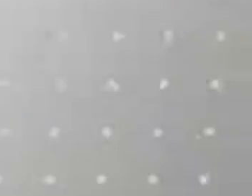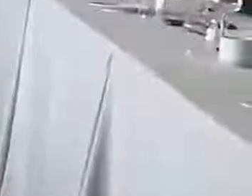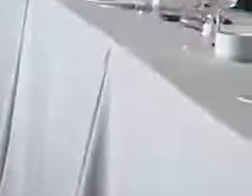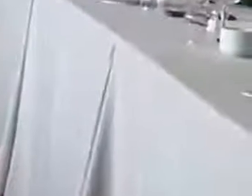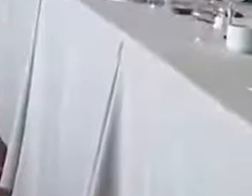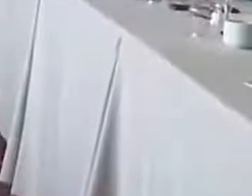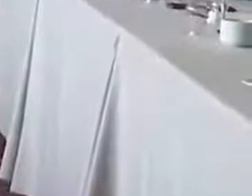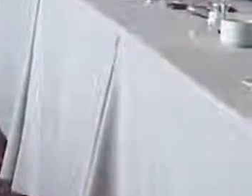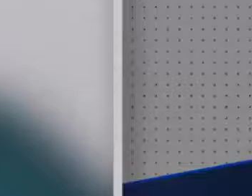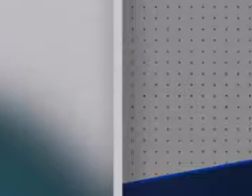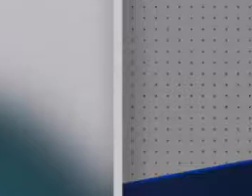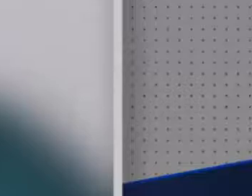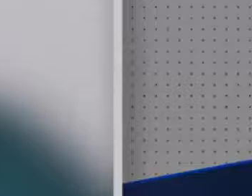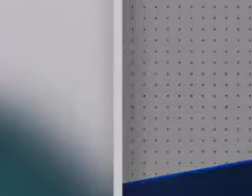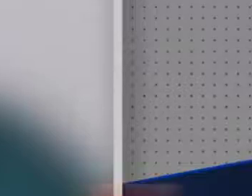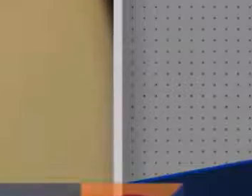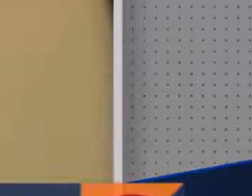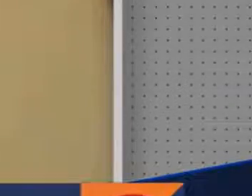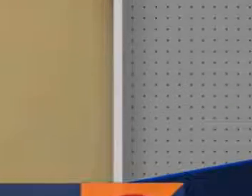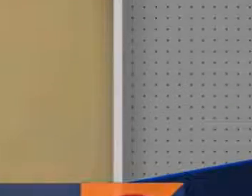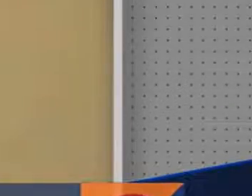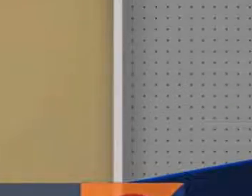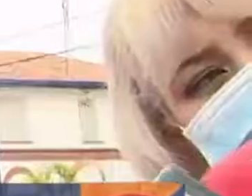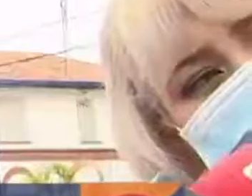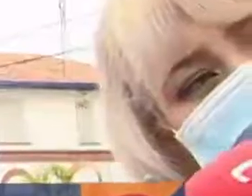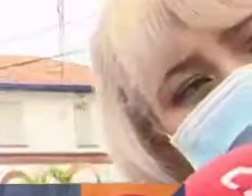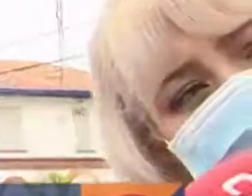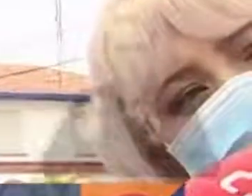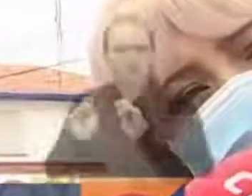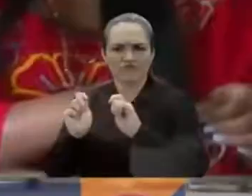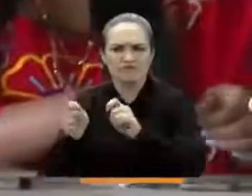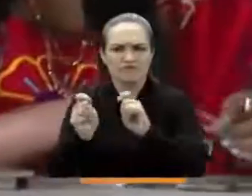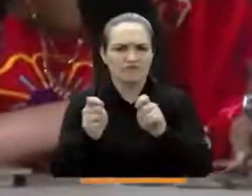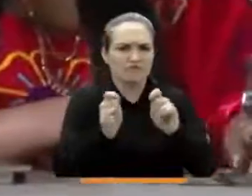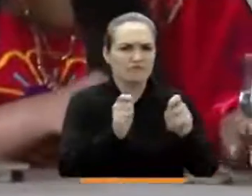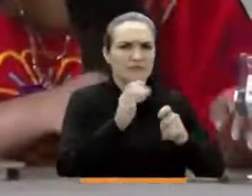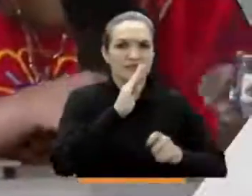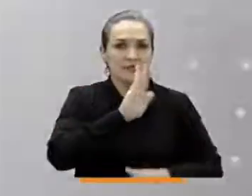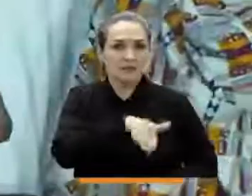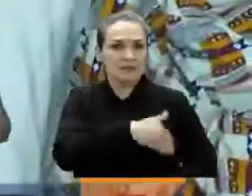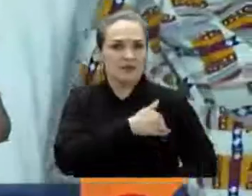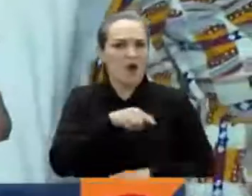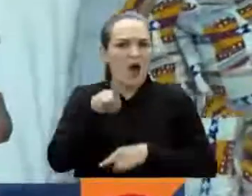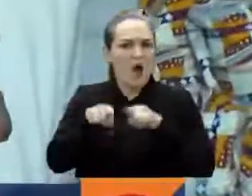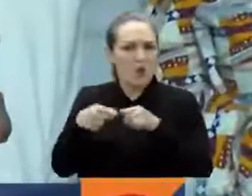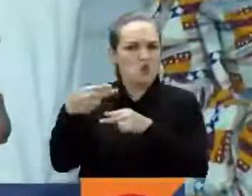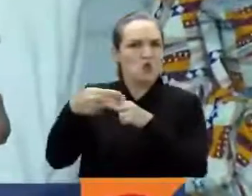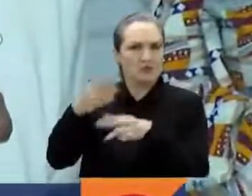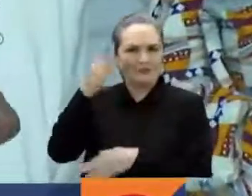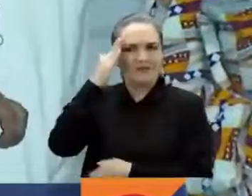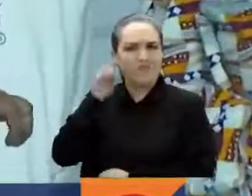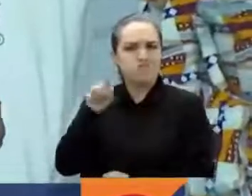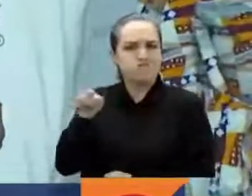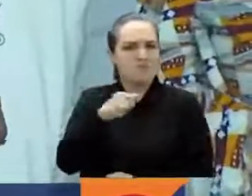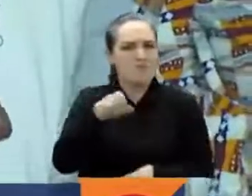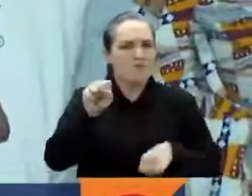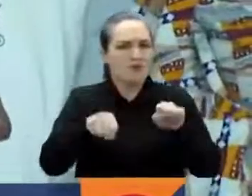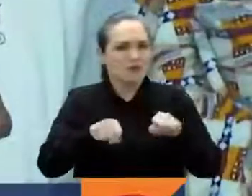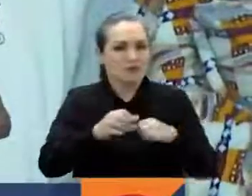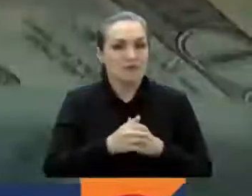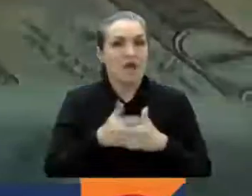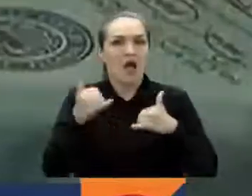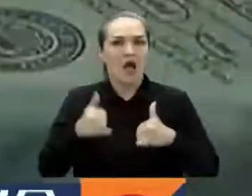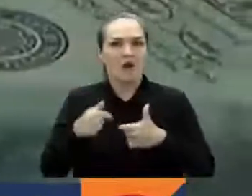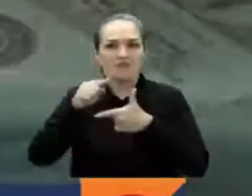Es fuerte el sonajero ministerial. Les contamos cuáles son los nombres que más se destacan. Expectativa en los mercados.